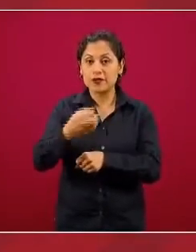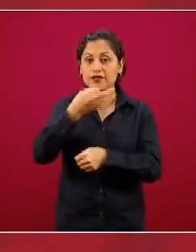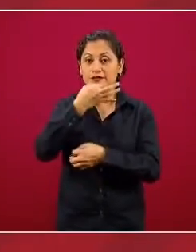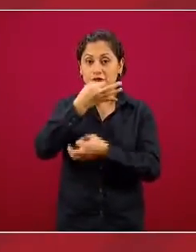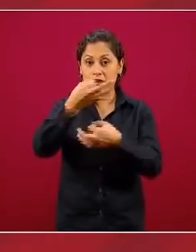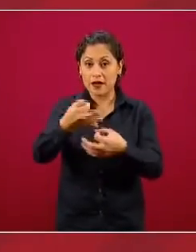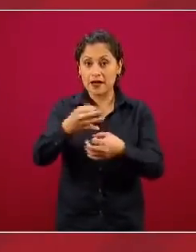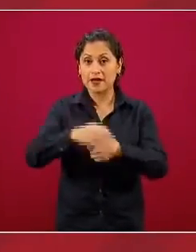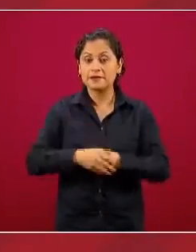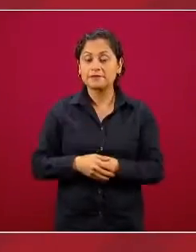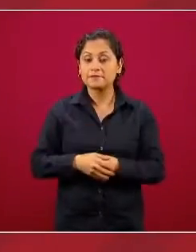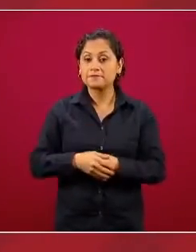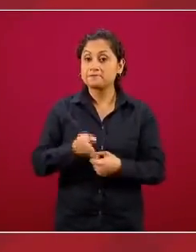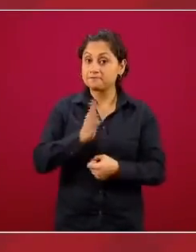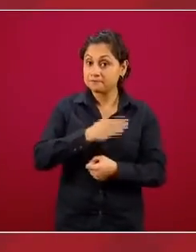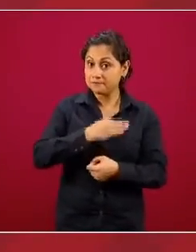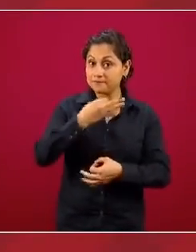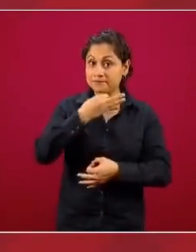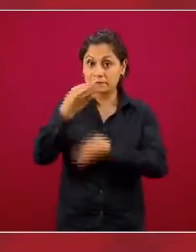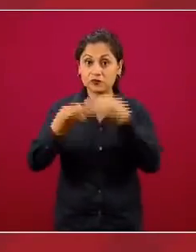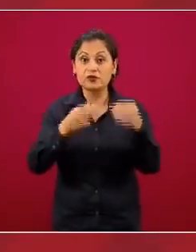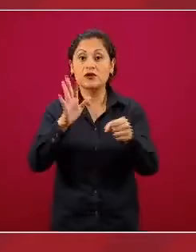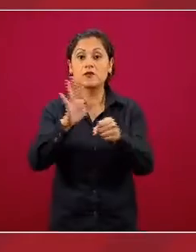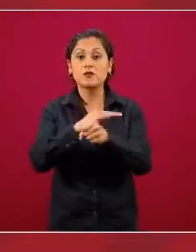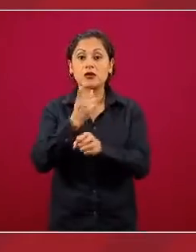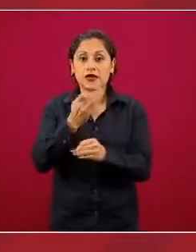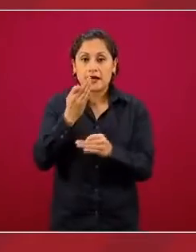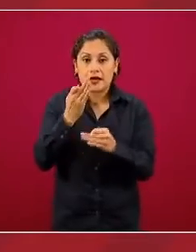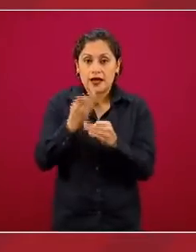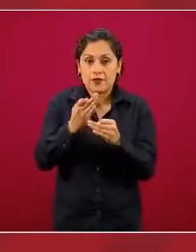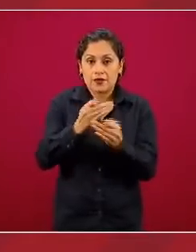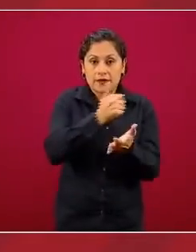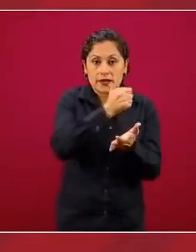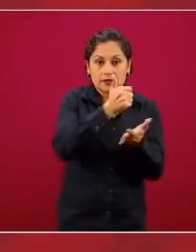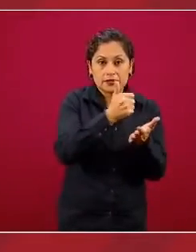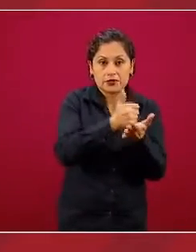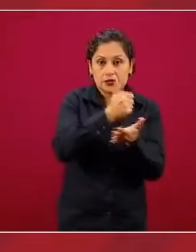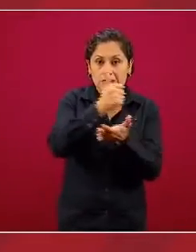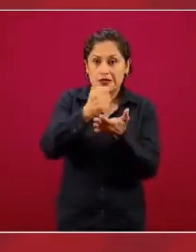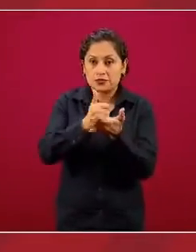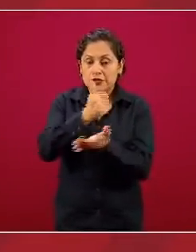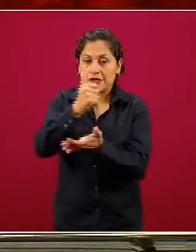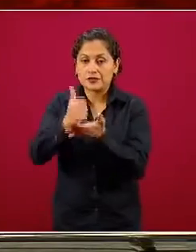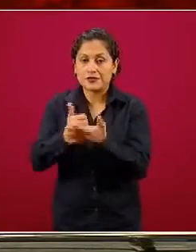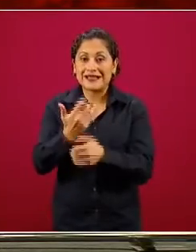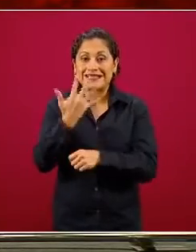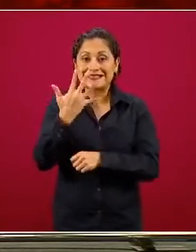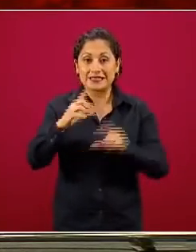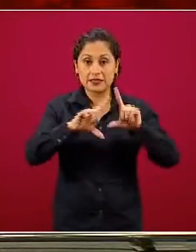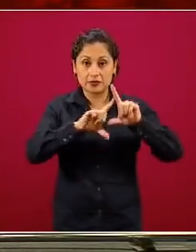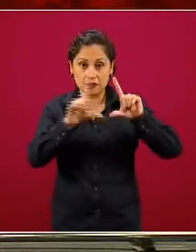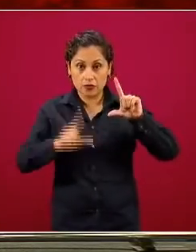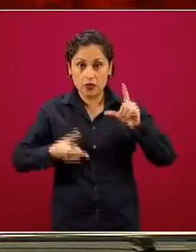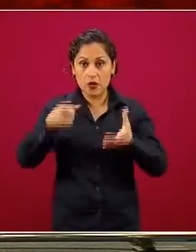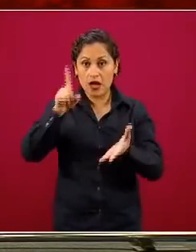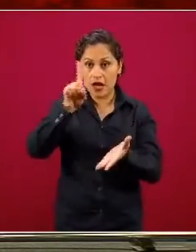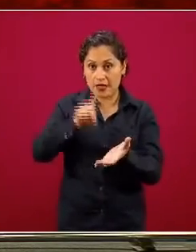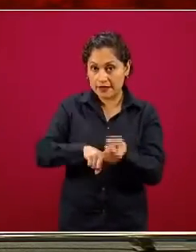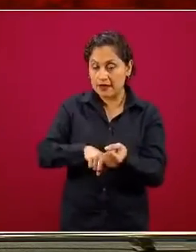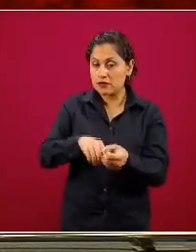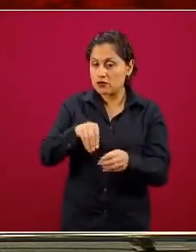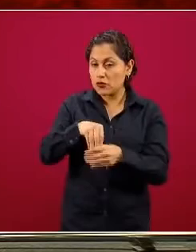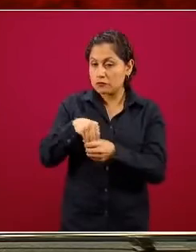nos permite enfocar esfuerzos ahorita a las 5 ciudades más con mayor intensidad de transmisión: la Ciudad de